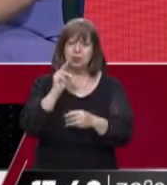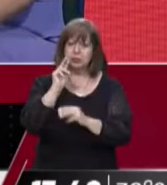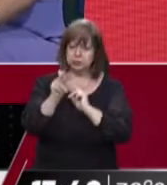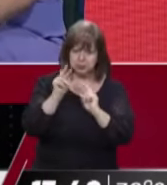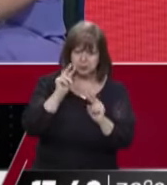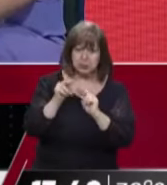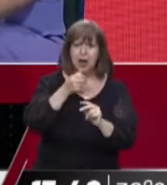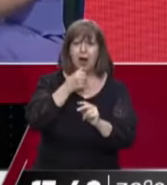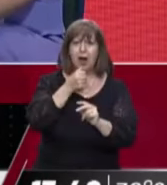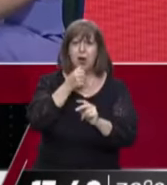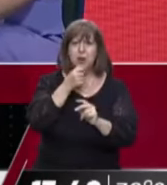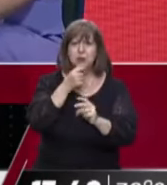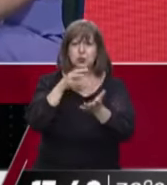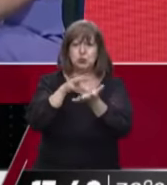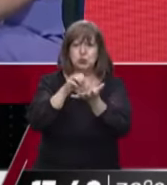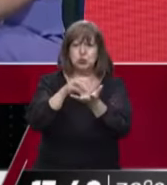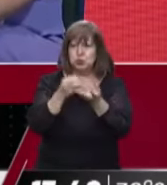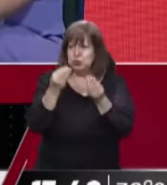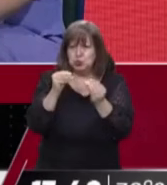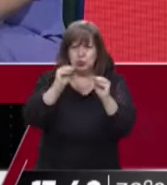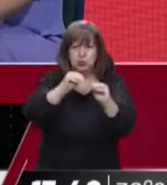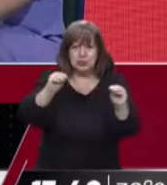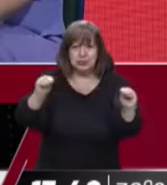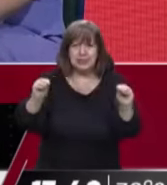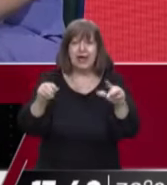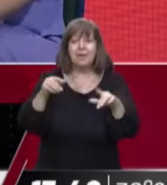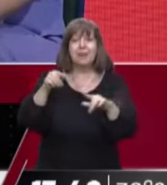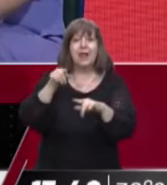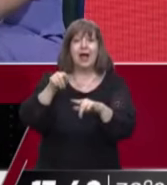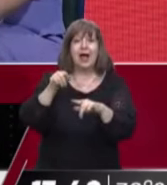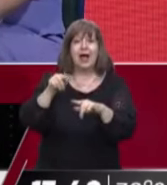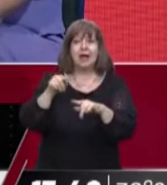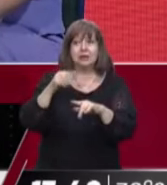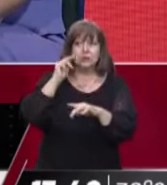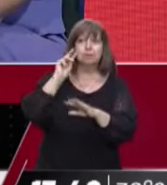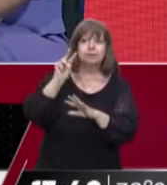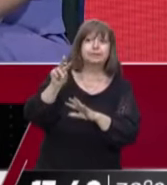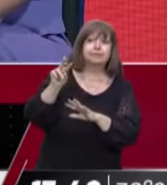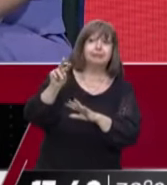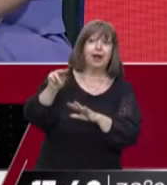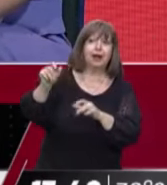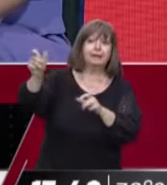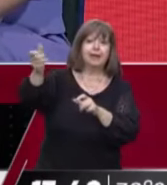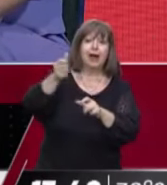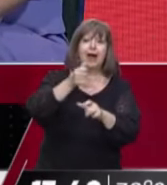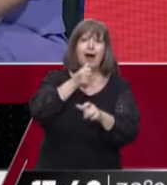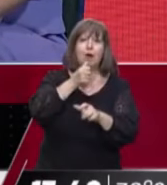normal y que en el río allá atrás se puede ver una un mayor caudal de